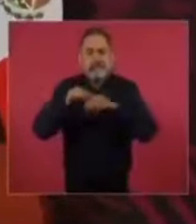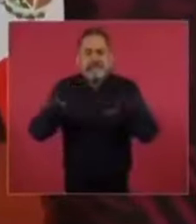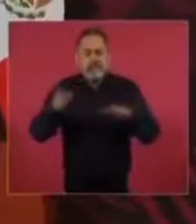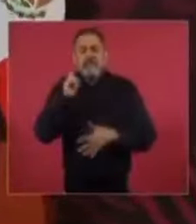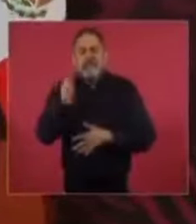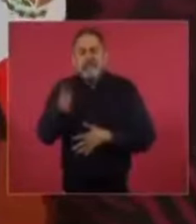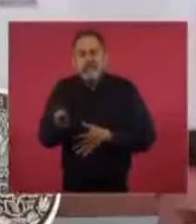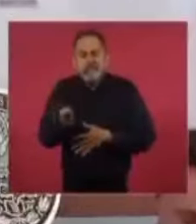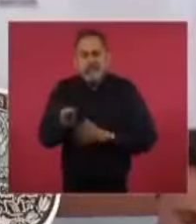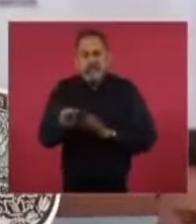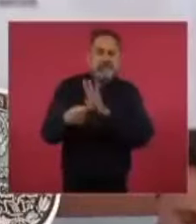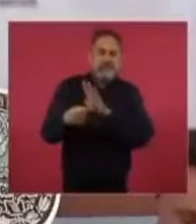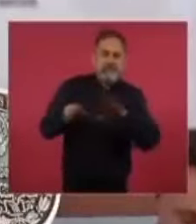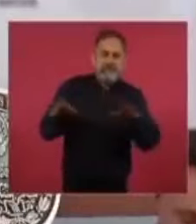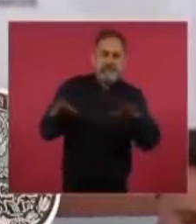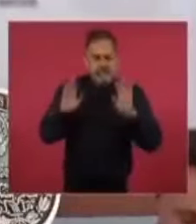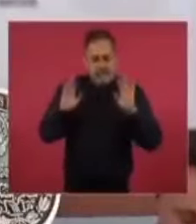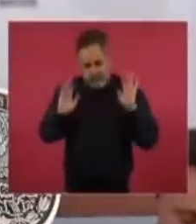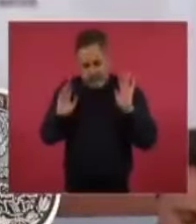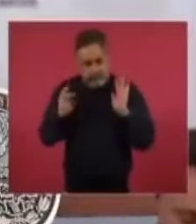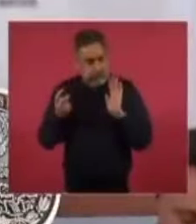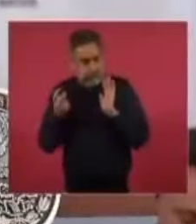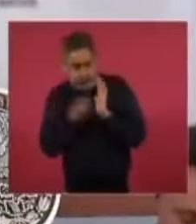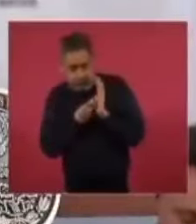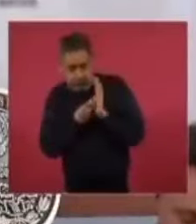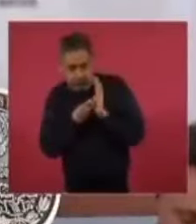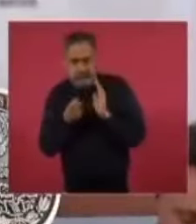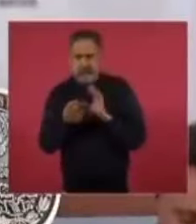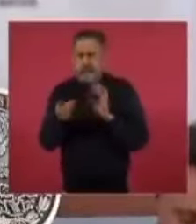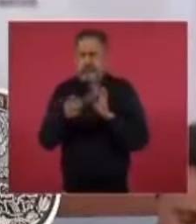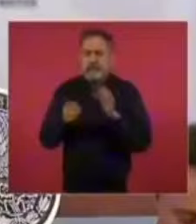esto, ánimo, o a la gente la creen pendeja.